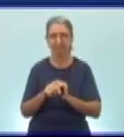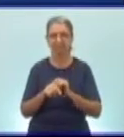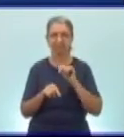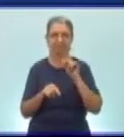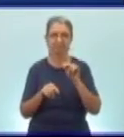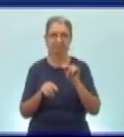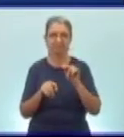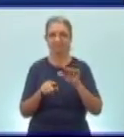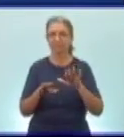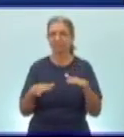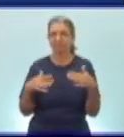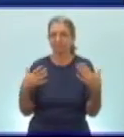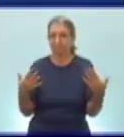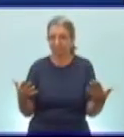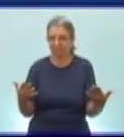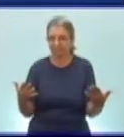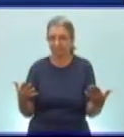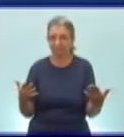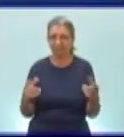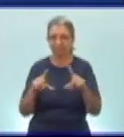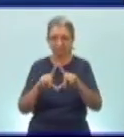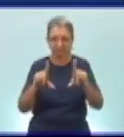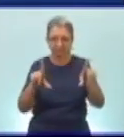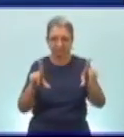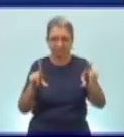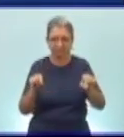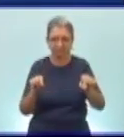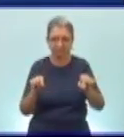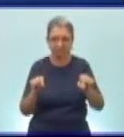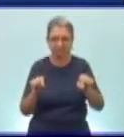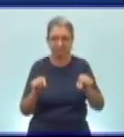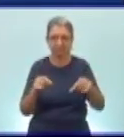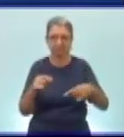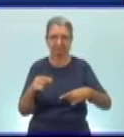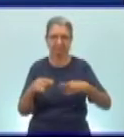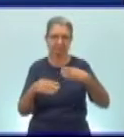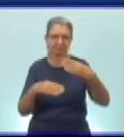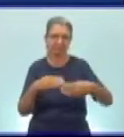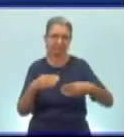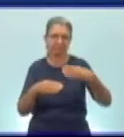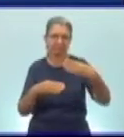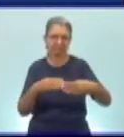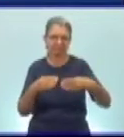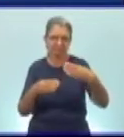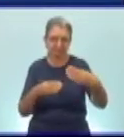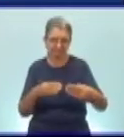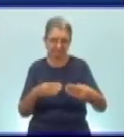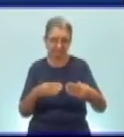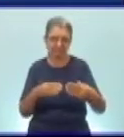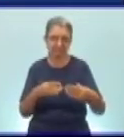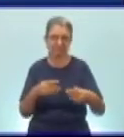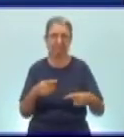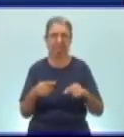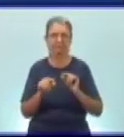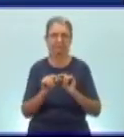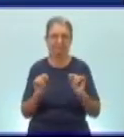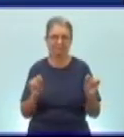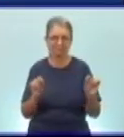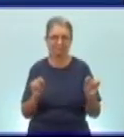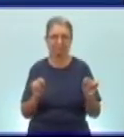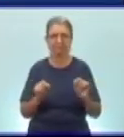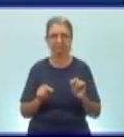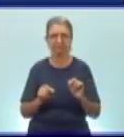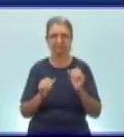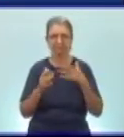entonces ahora a definir lo que es la frecuencia cíclica propia o angular de un sistema péndulo simple, a